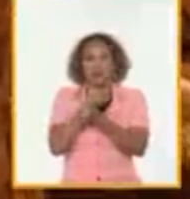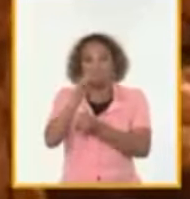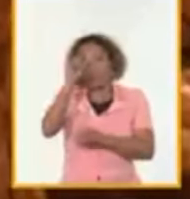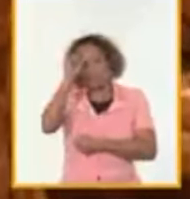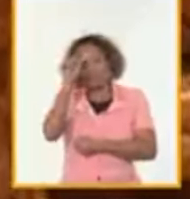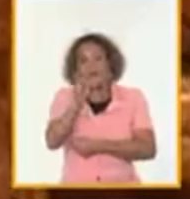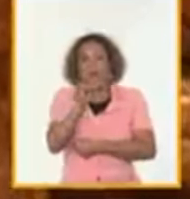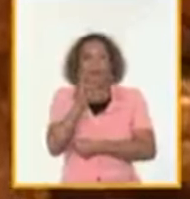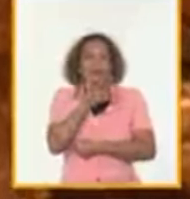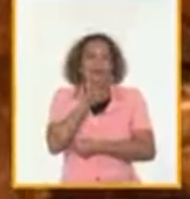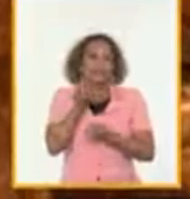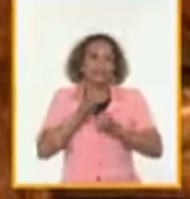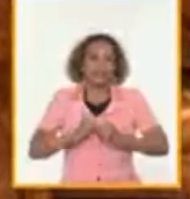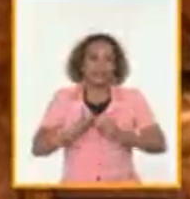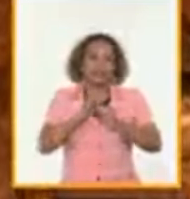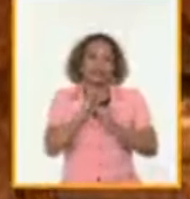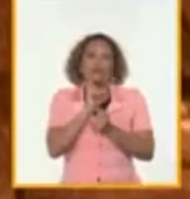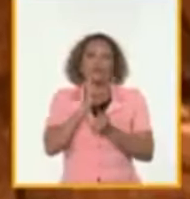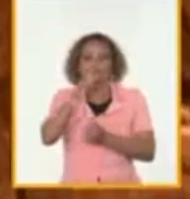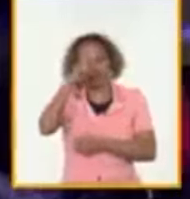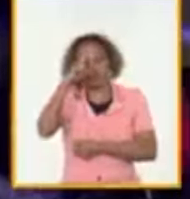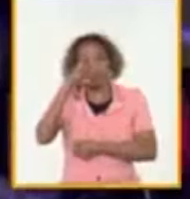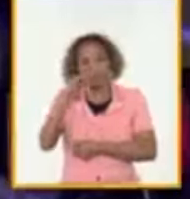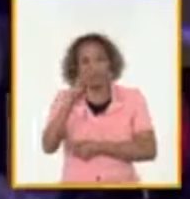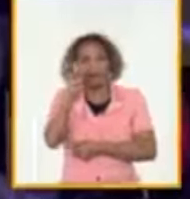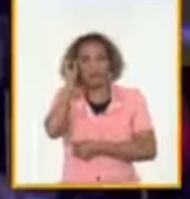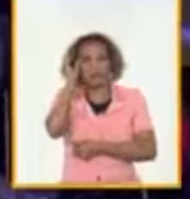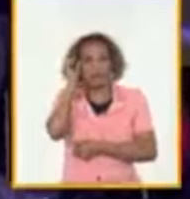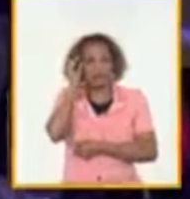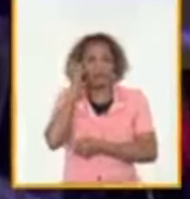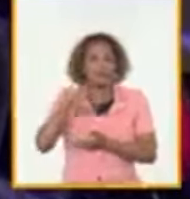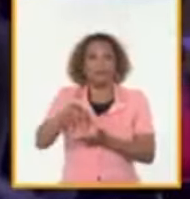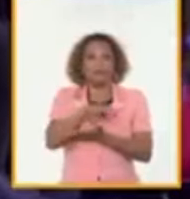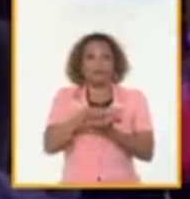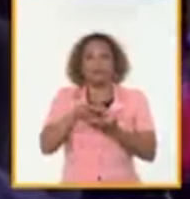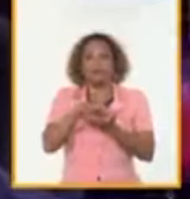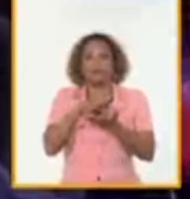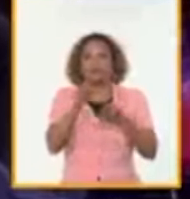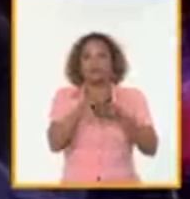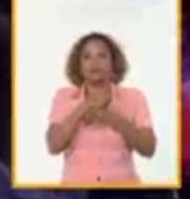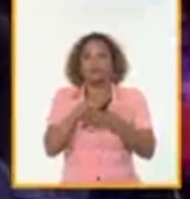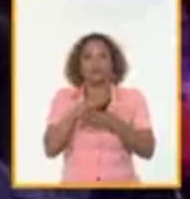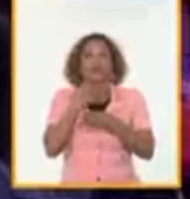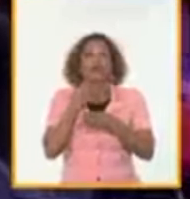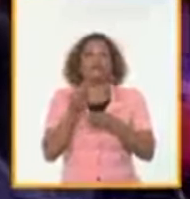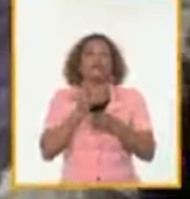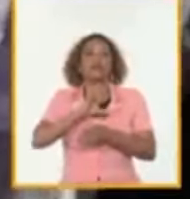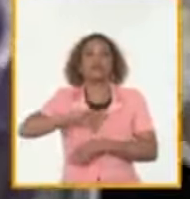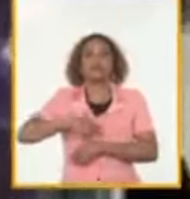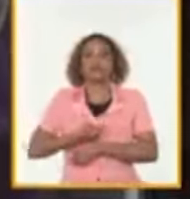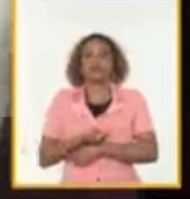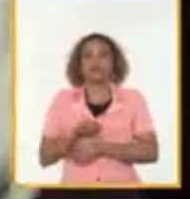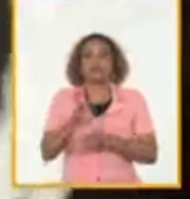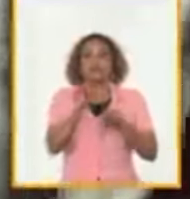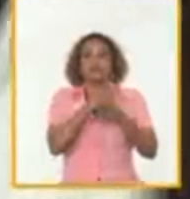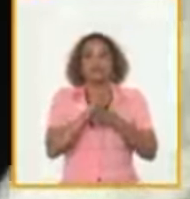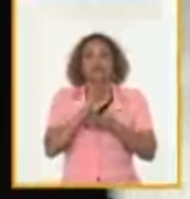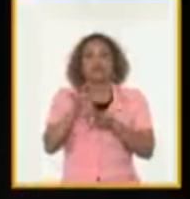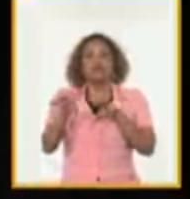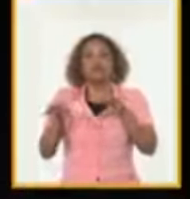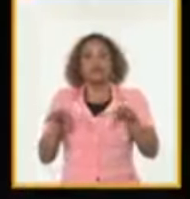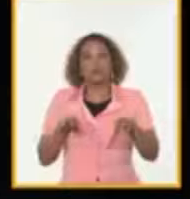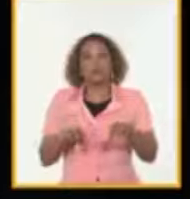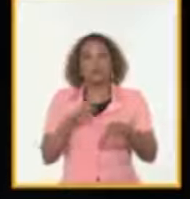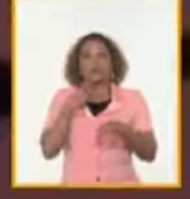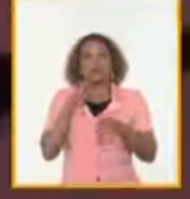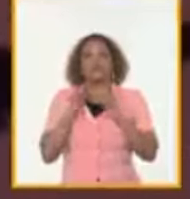más querido diversa y creativa es Nicho de espacios distintivos como el longina exuberarte ciudad metal cuna un titis el